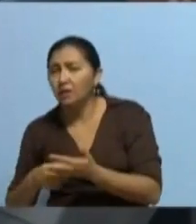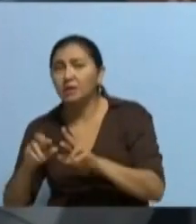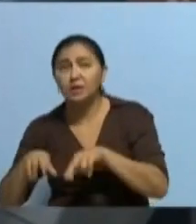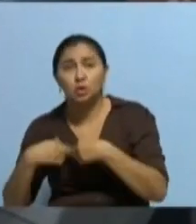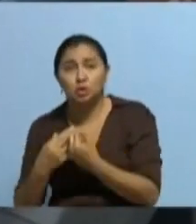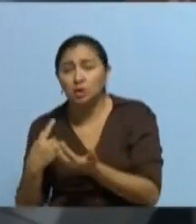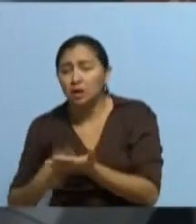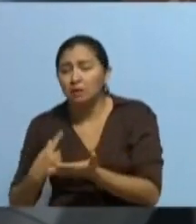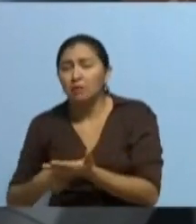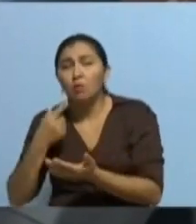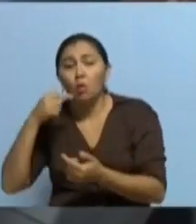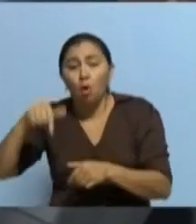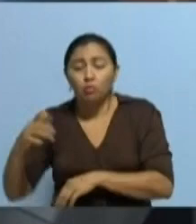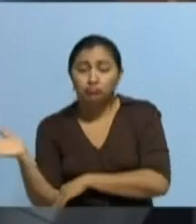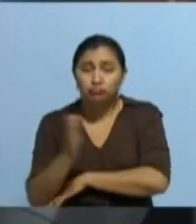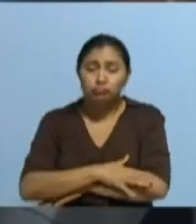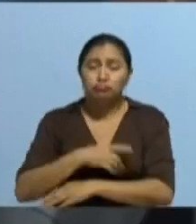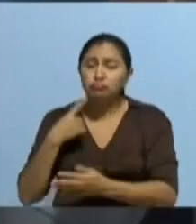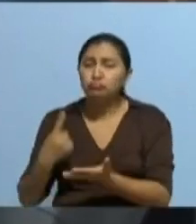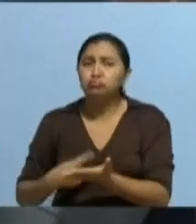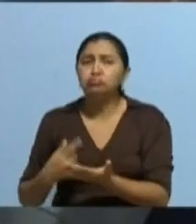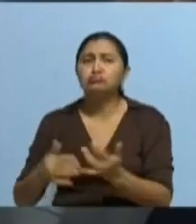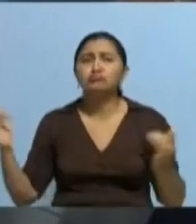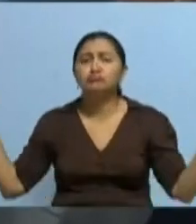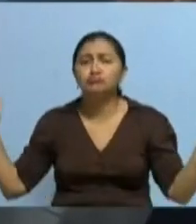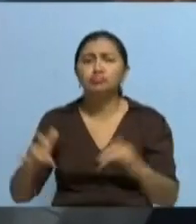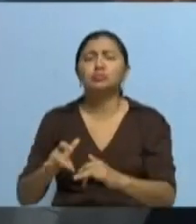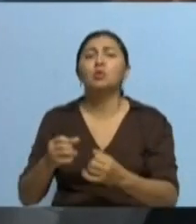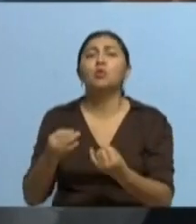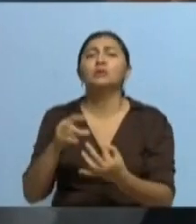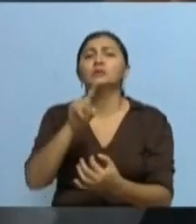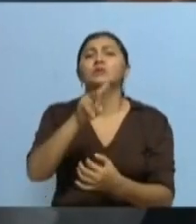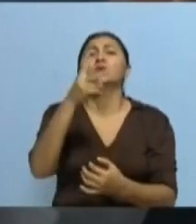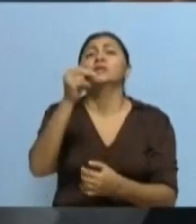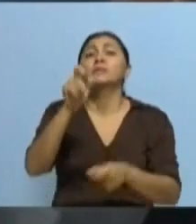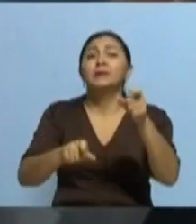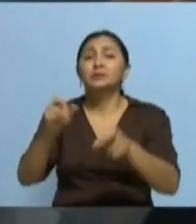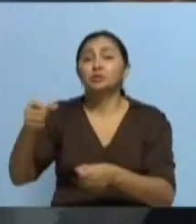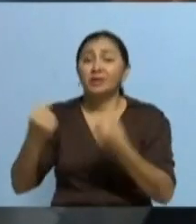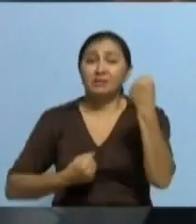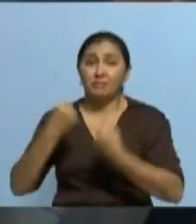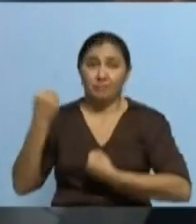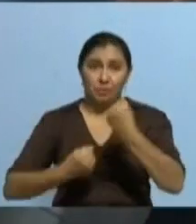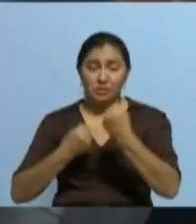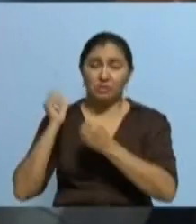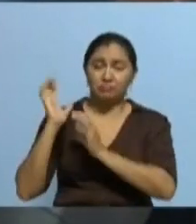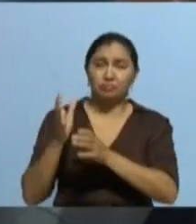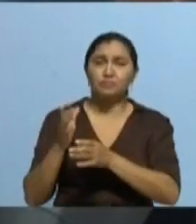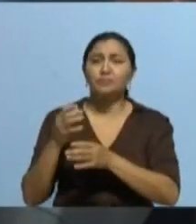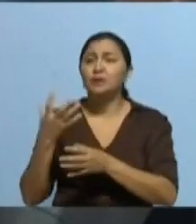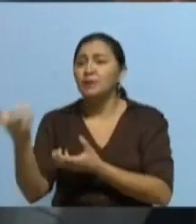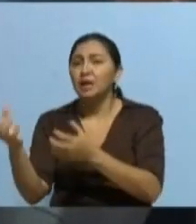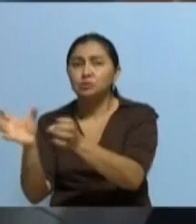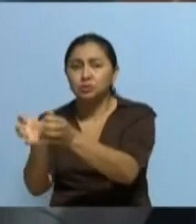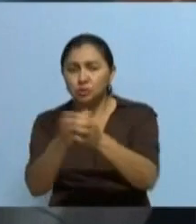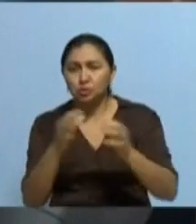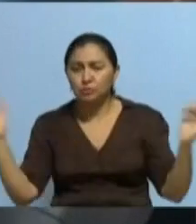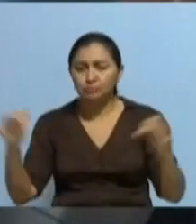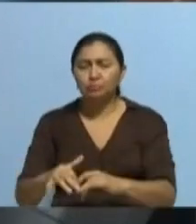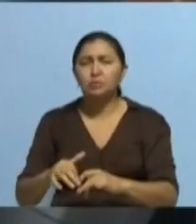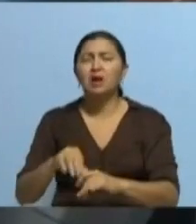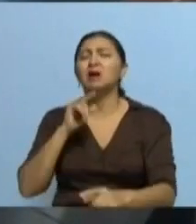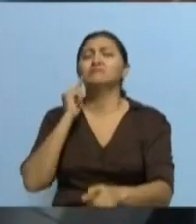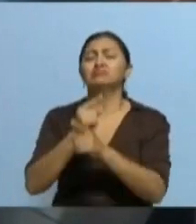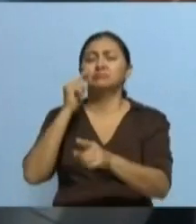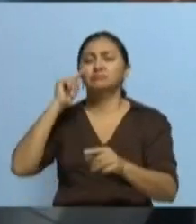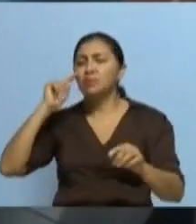y Transporte el día de hoy, con más de 120 transportadores y agremiaciones, se llega a la conclusión de que no se